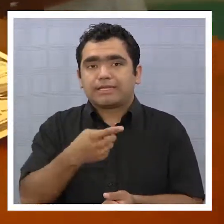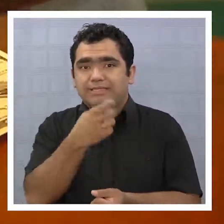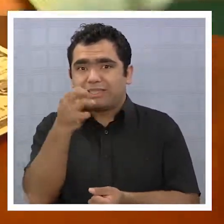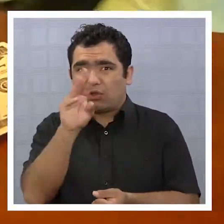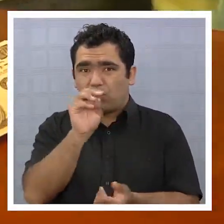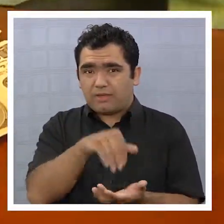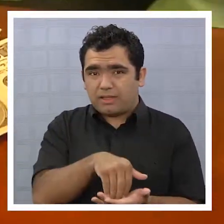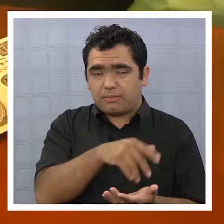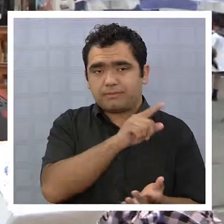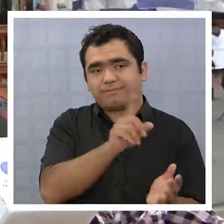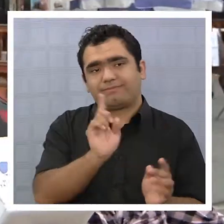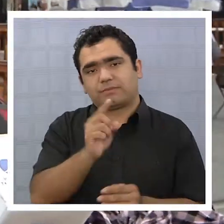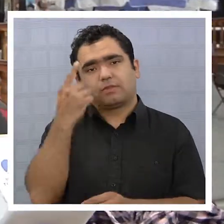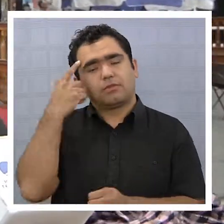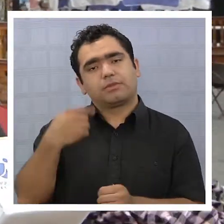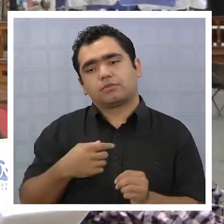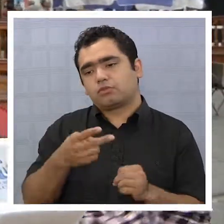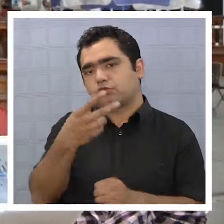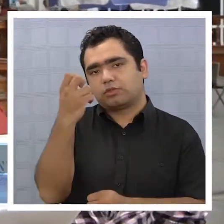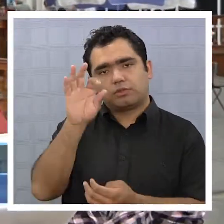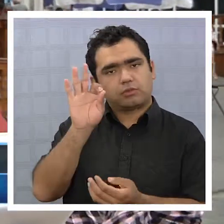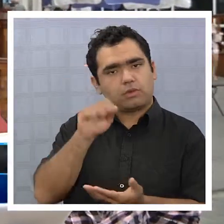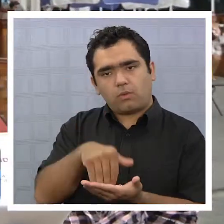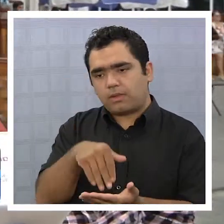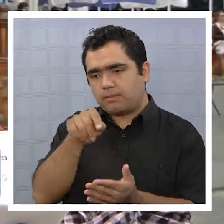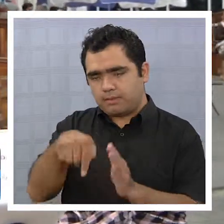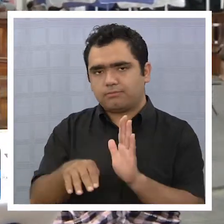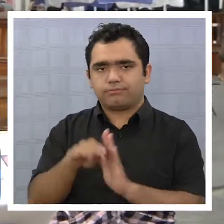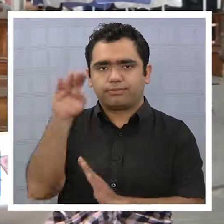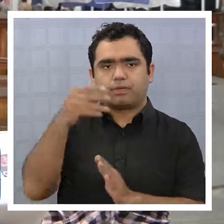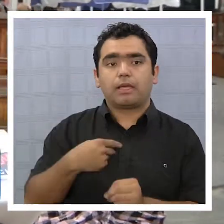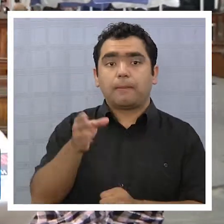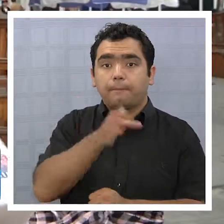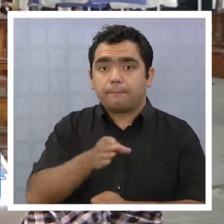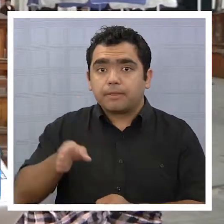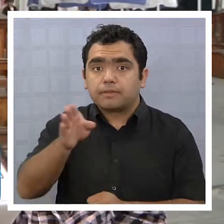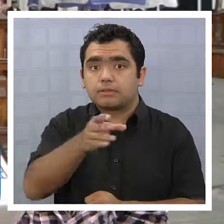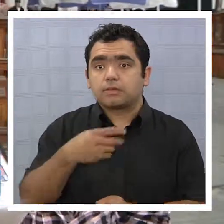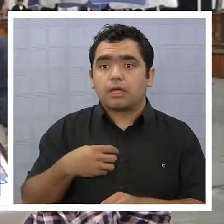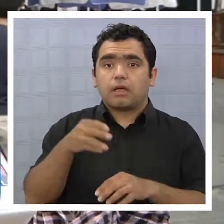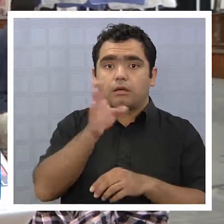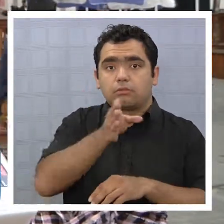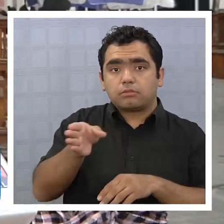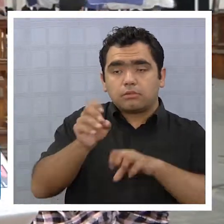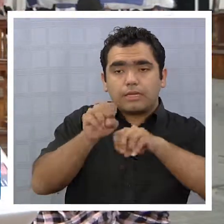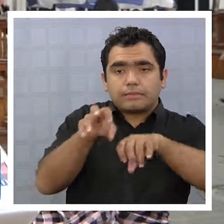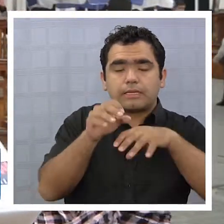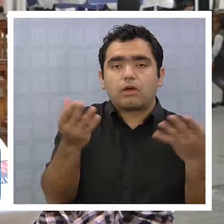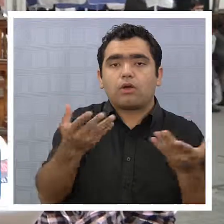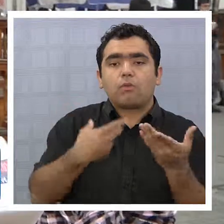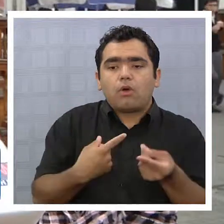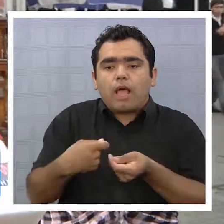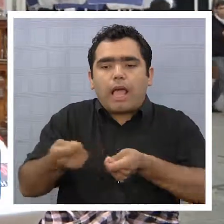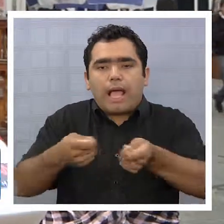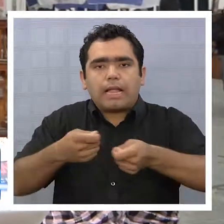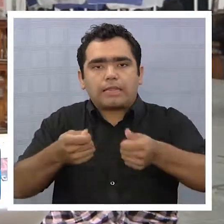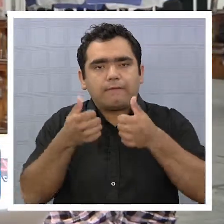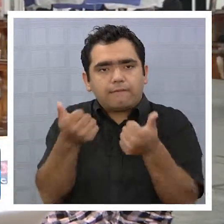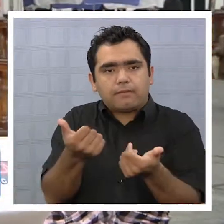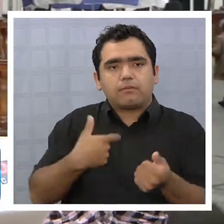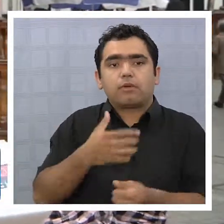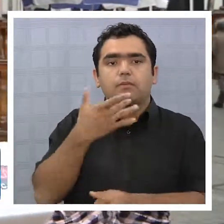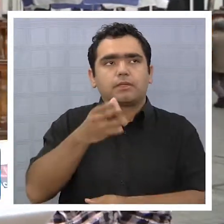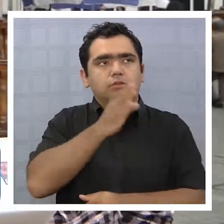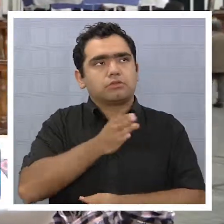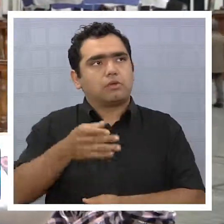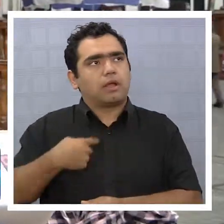empezar de 250 hacia arriba y enseñarle a la gente a gastar la plata a gastar la bien hay gente que aunque gane